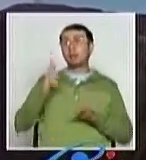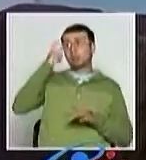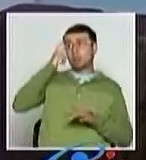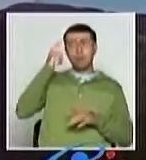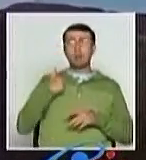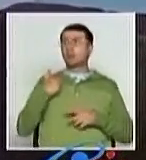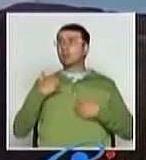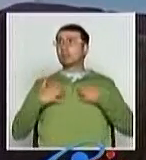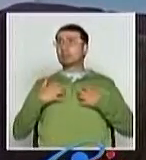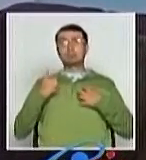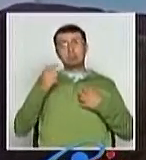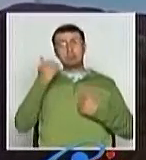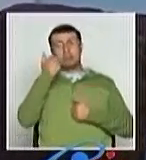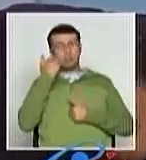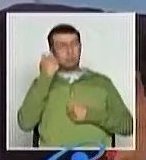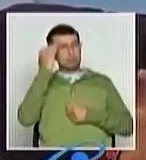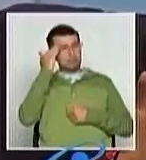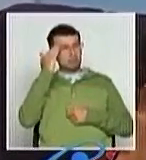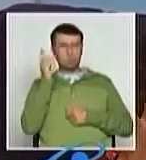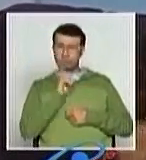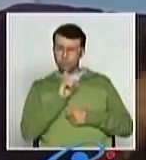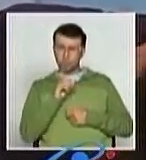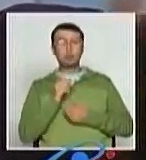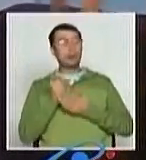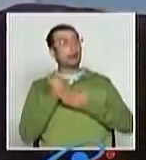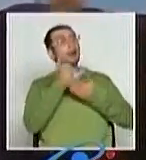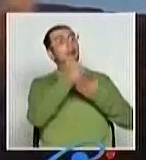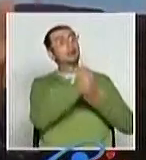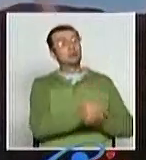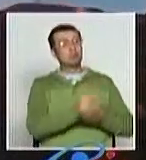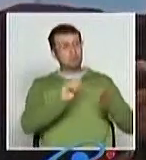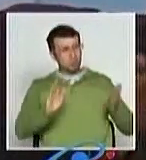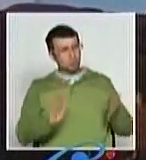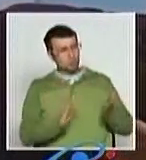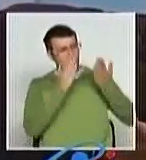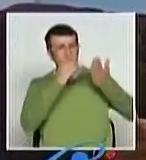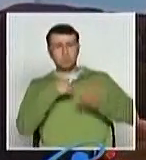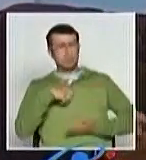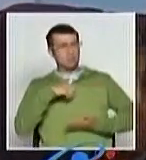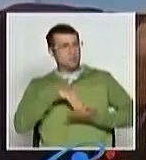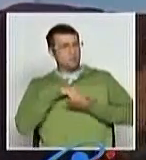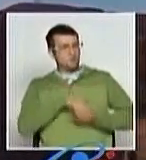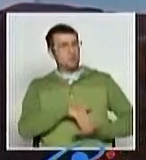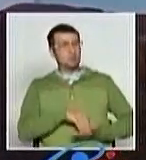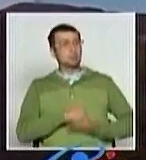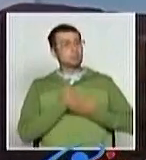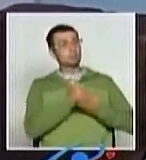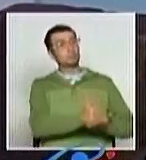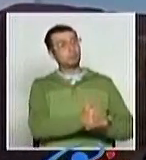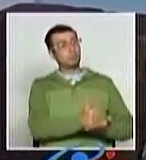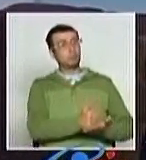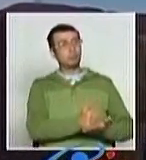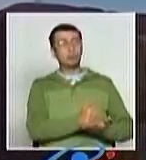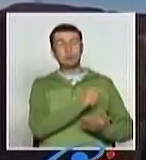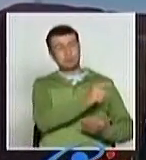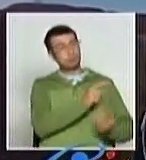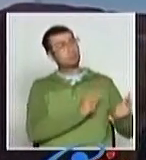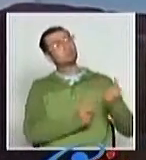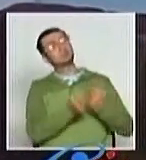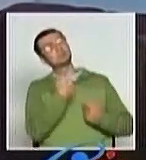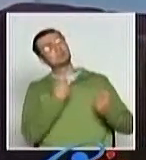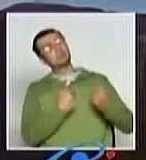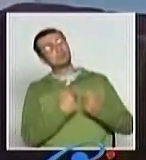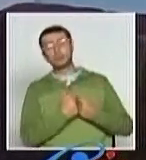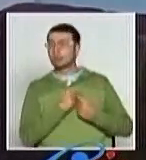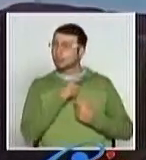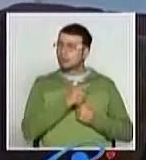ser humano tiene esa enfermedad mental Entonces no le ayudamos a potenciar las fortalezas humanas que tiene Entonces cuando llegó comenzamos a indagar en el mundo